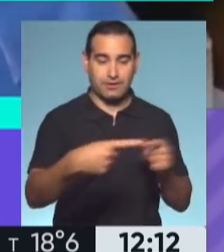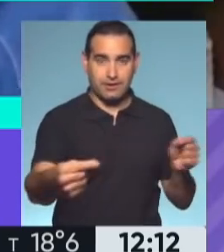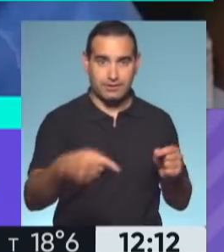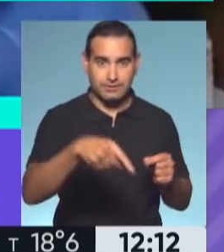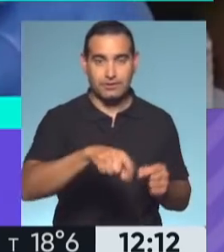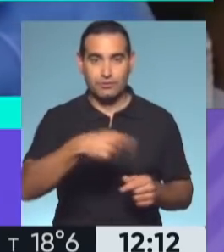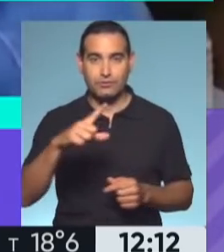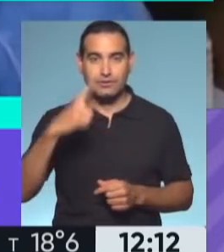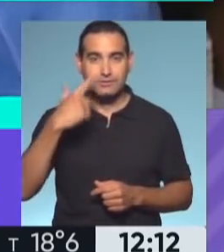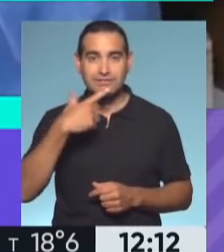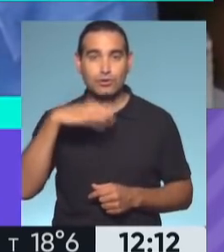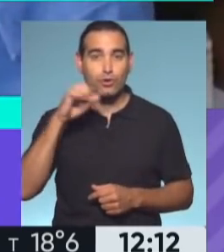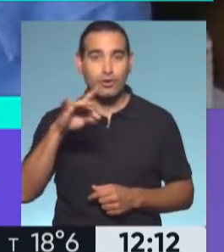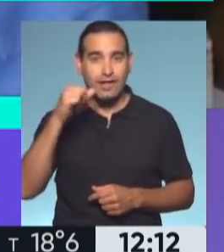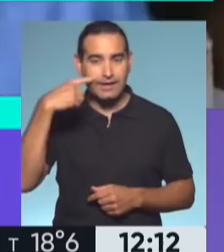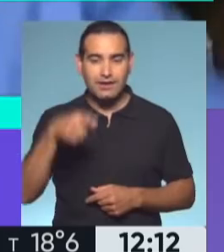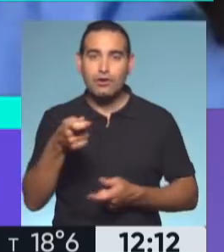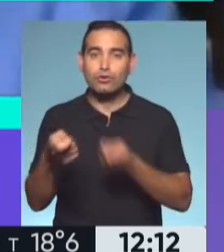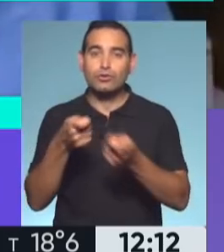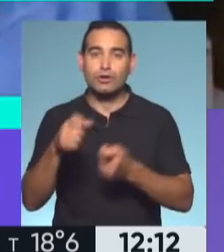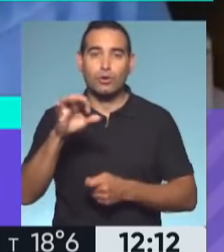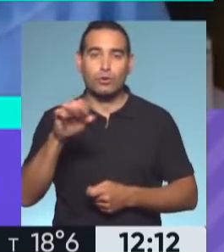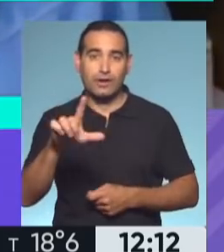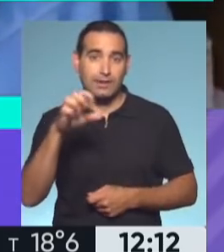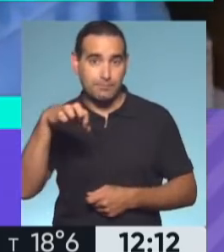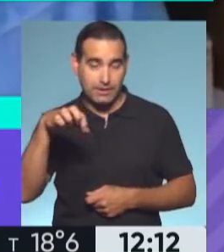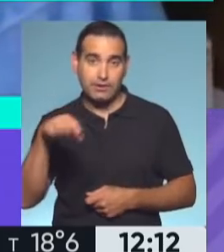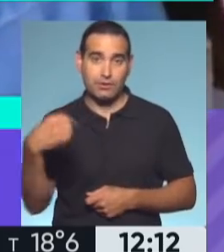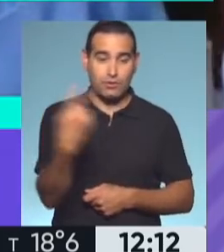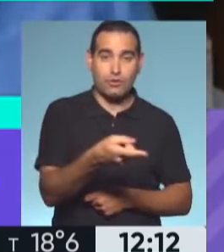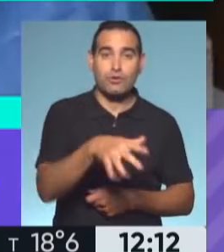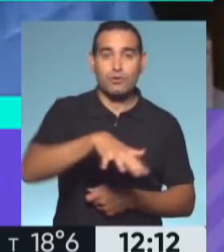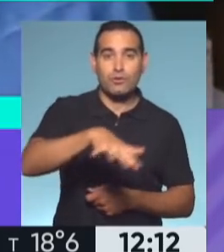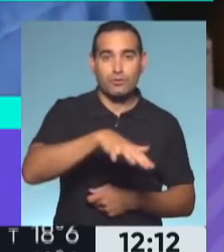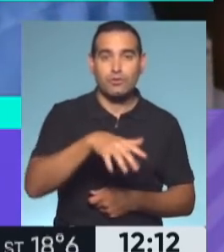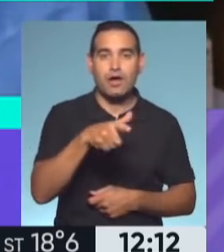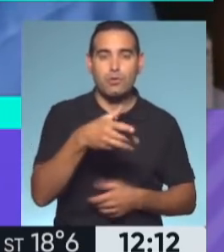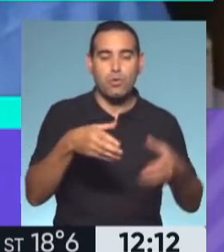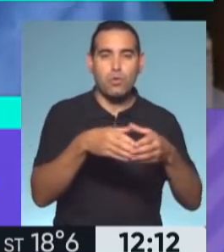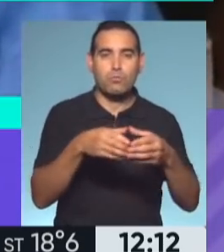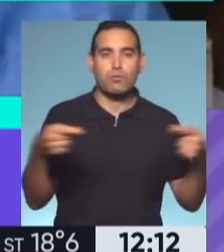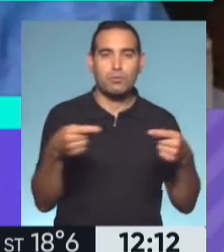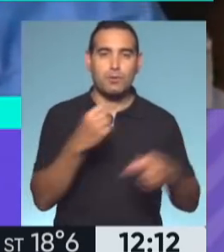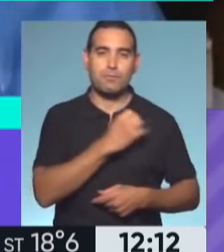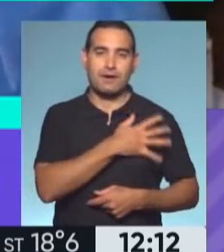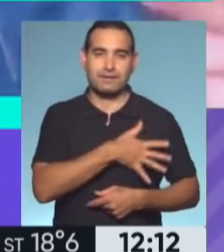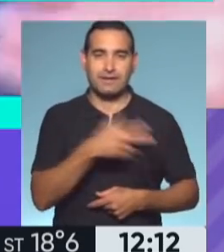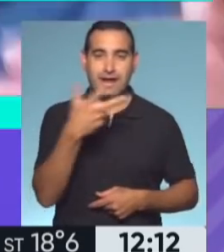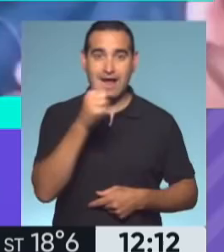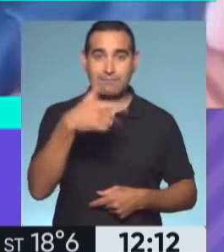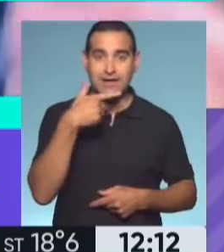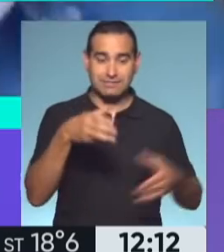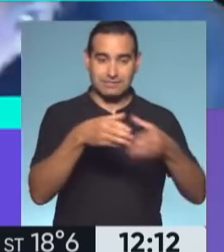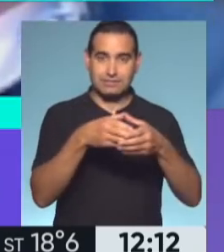y Cisjordania, pero Cisjordania está controlada por la OLP y la Franja de Gaza está controlada por un grupo rival palestino que se llama Hamás.